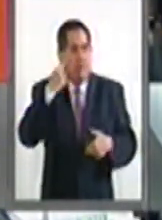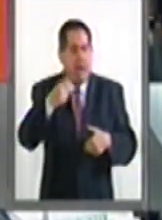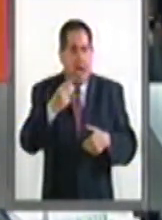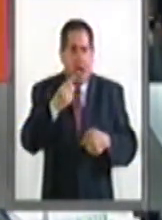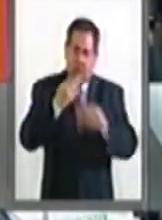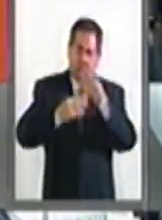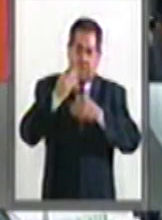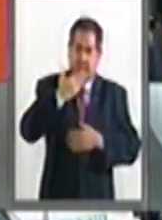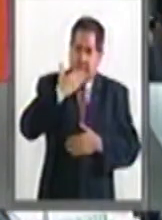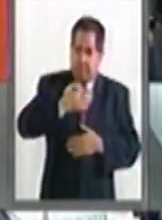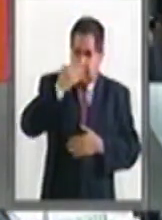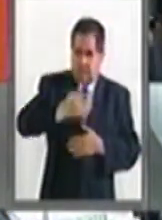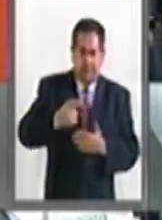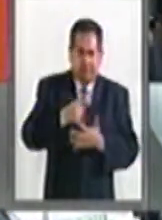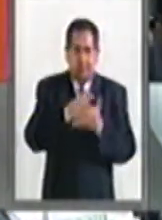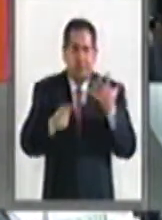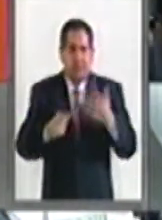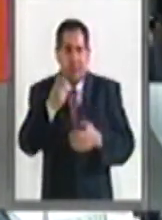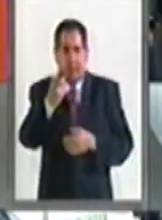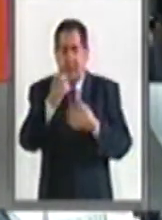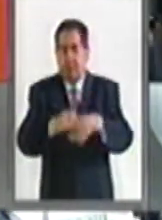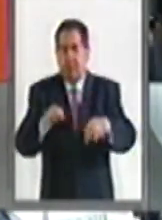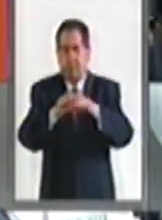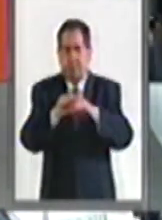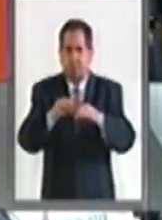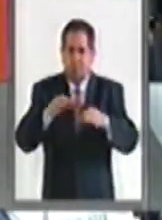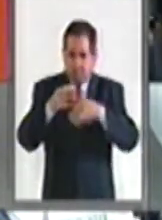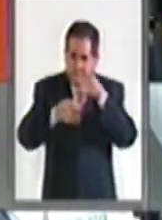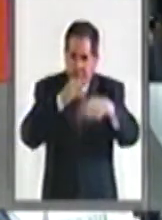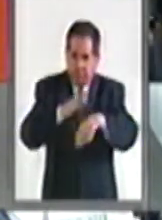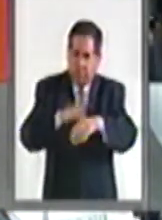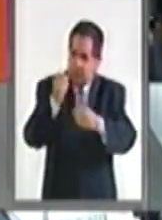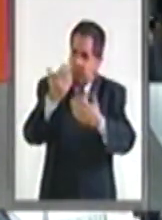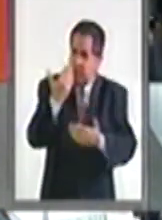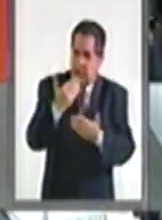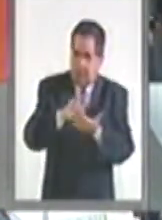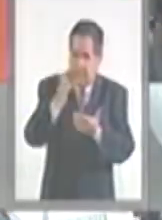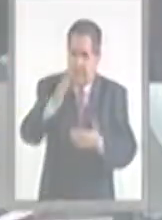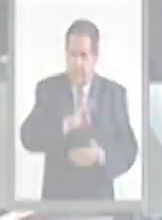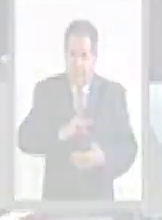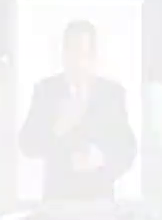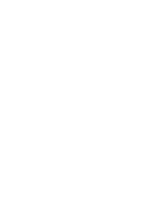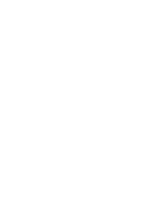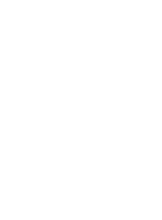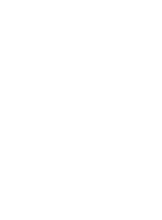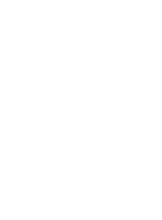a trato digno de las autoridades. Por eso es importante hacerlo y que vayamos más allá. Muchísimas gracias, presidente.